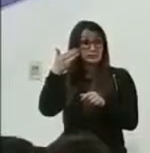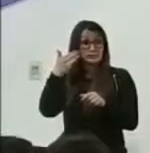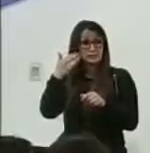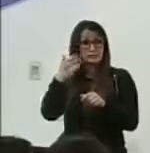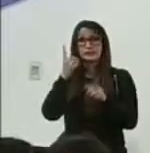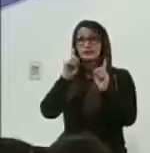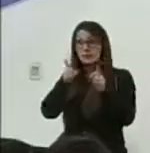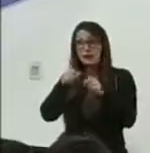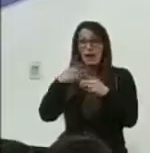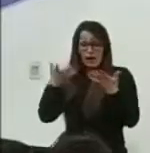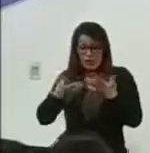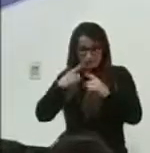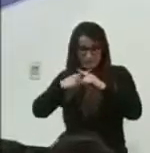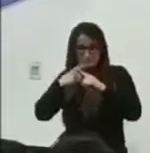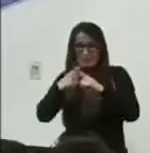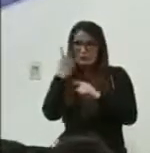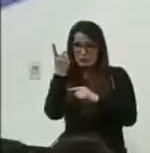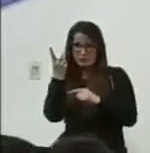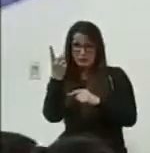Y en el siglo XXI,